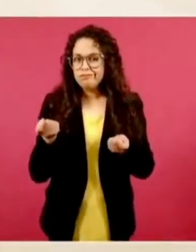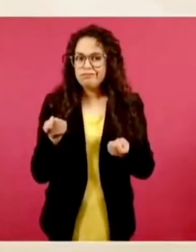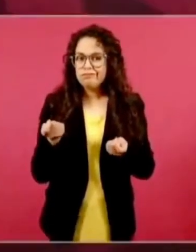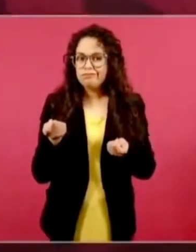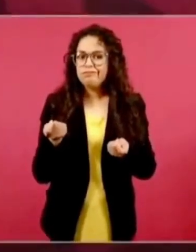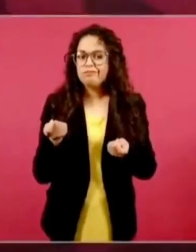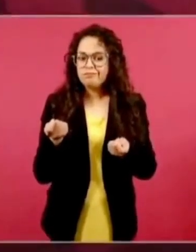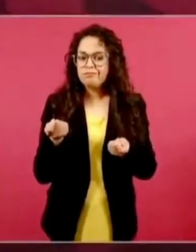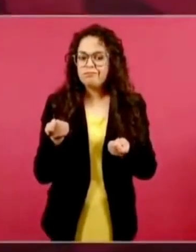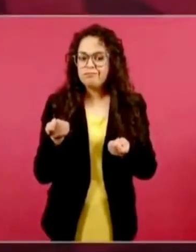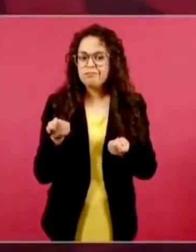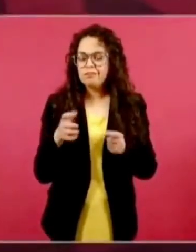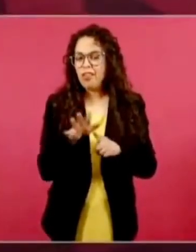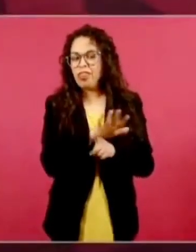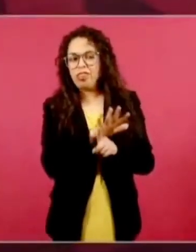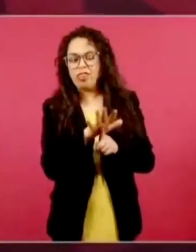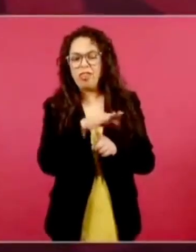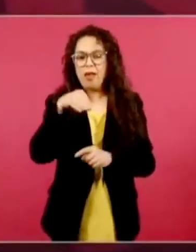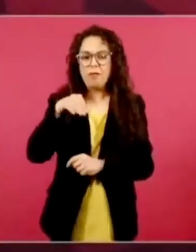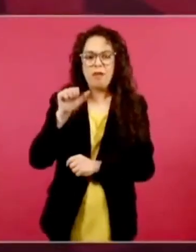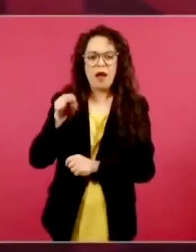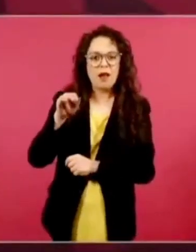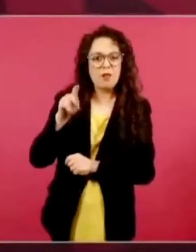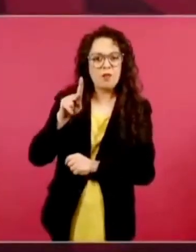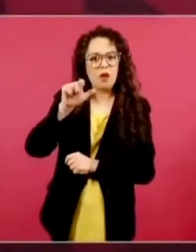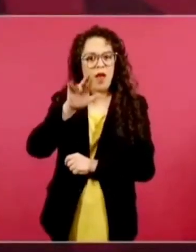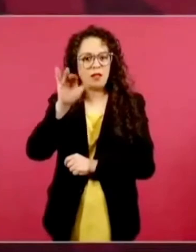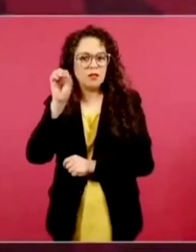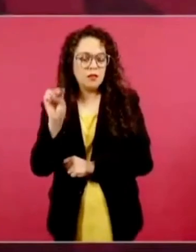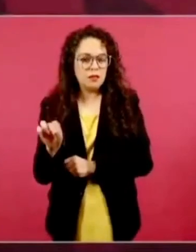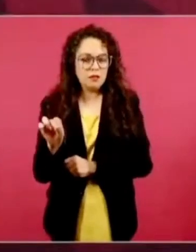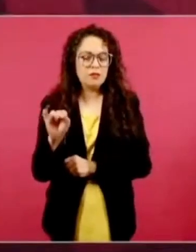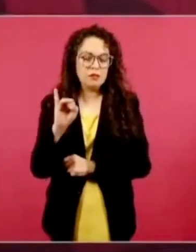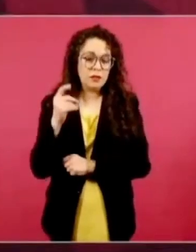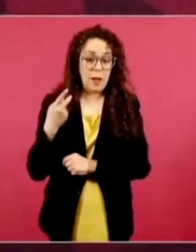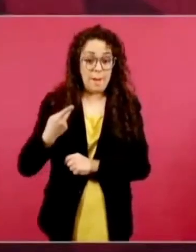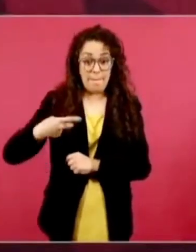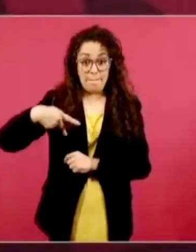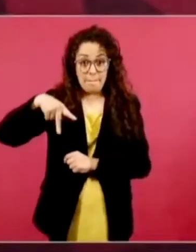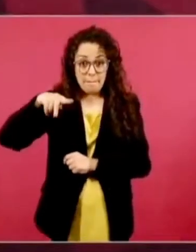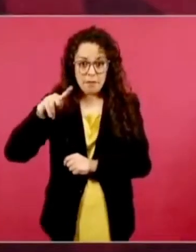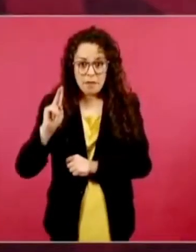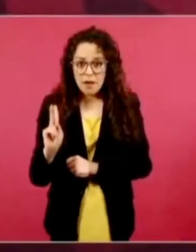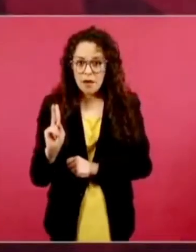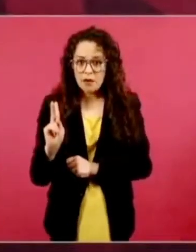pero lo fundamental es el que tenían tomado al gobierno.